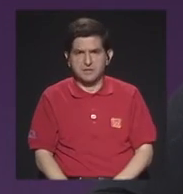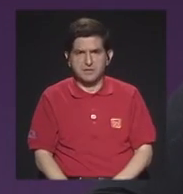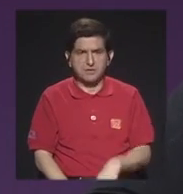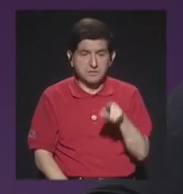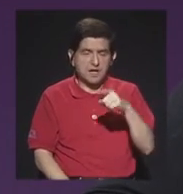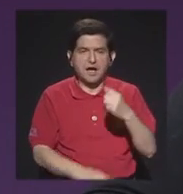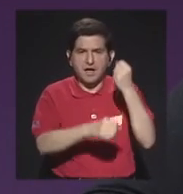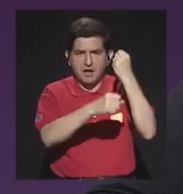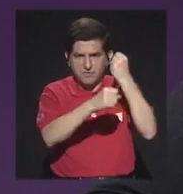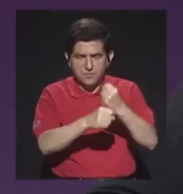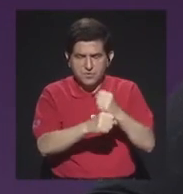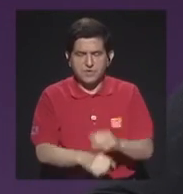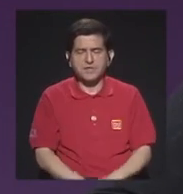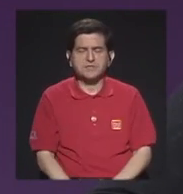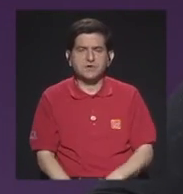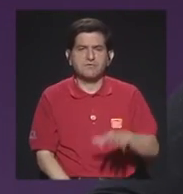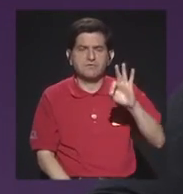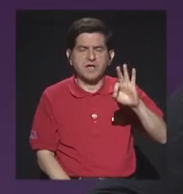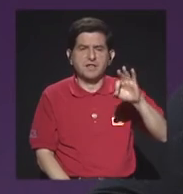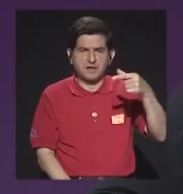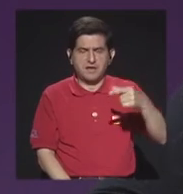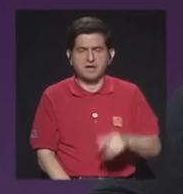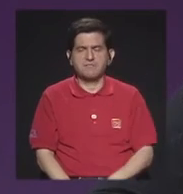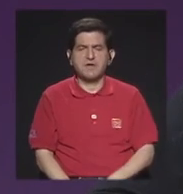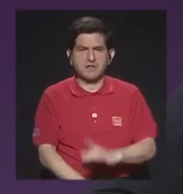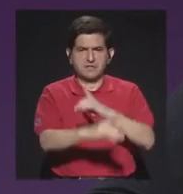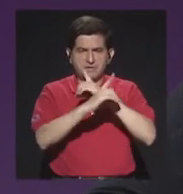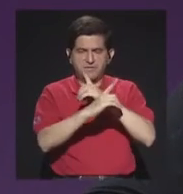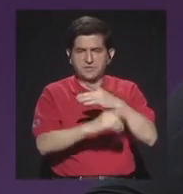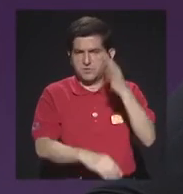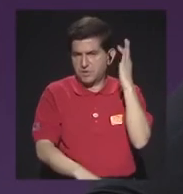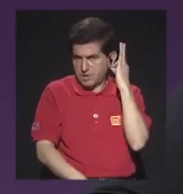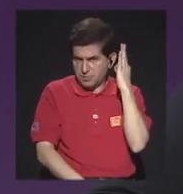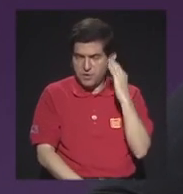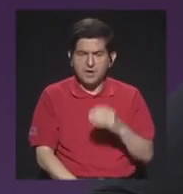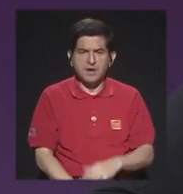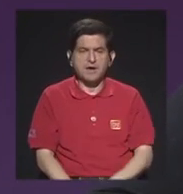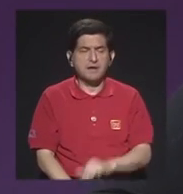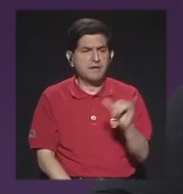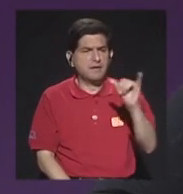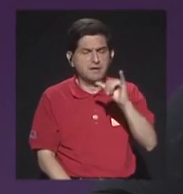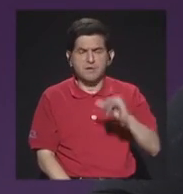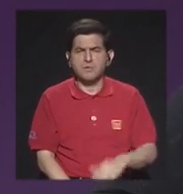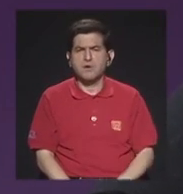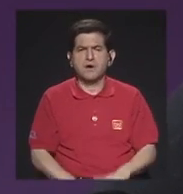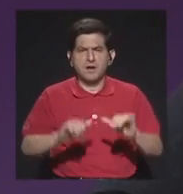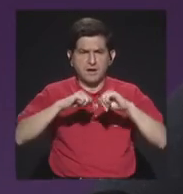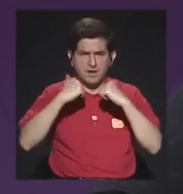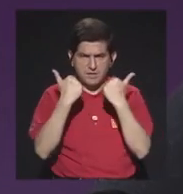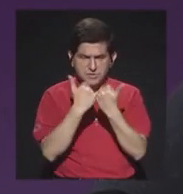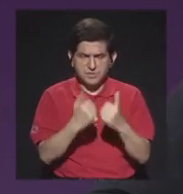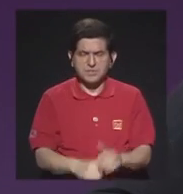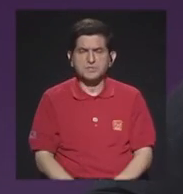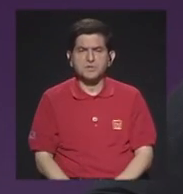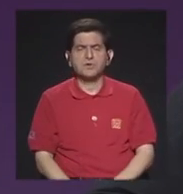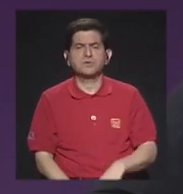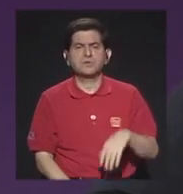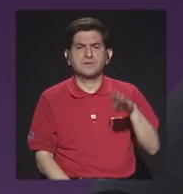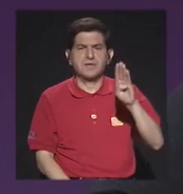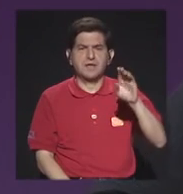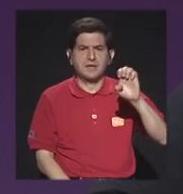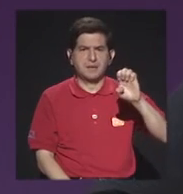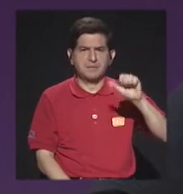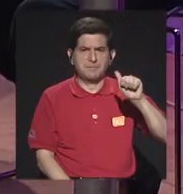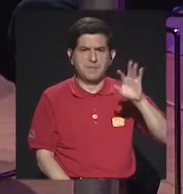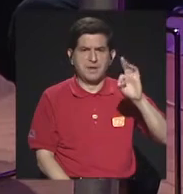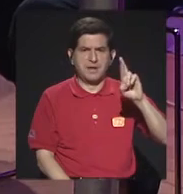de la Fundación Freddy Deber, de la Defensoría de la Mujer y incluso la Asociación de Beatriz nos orientó montones y